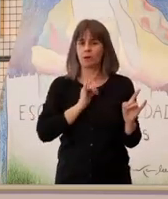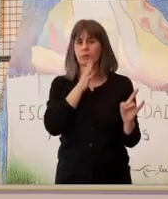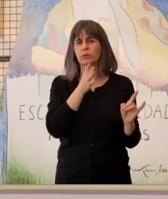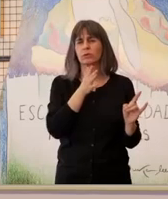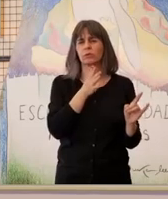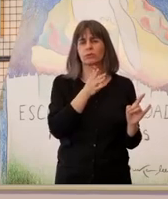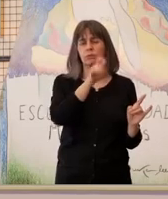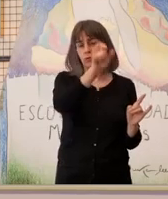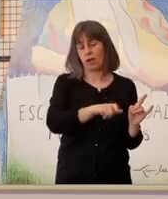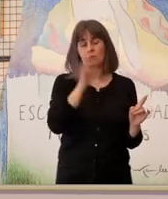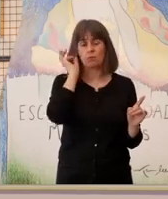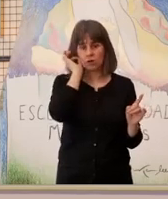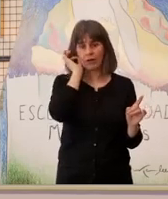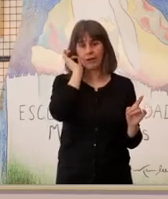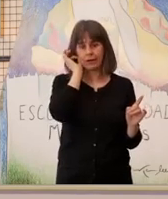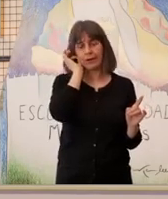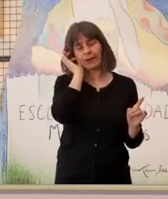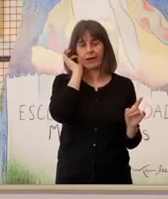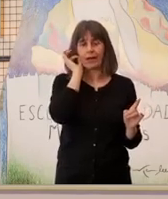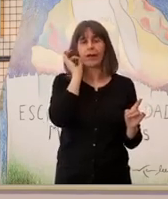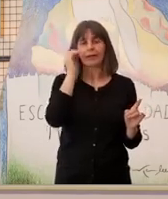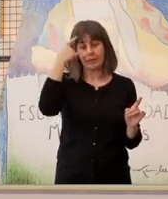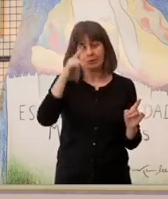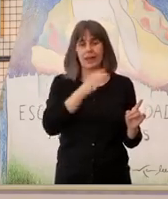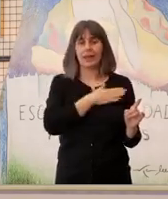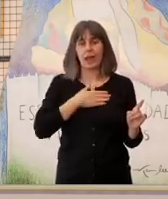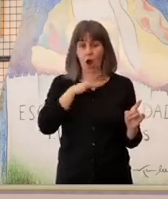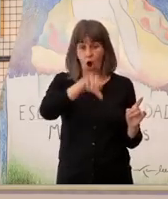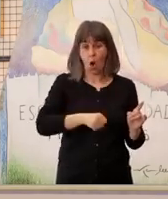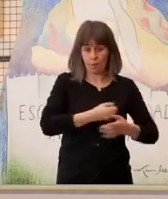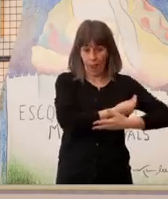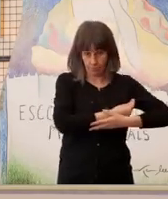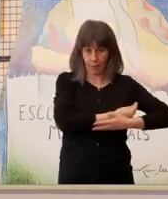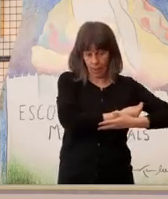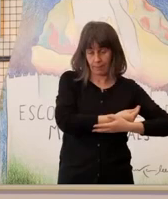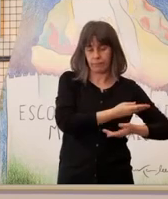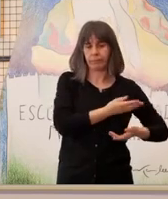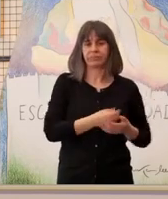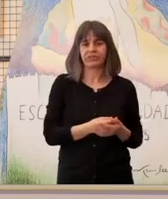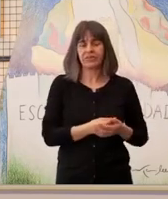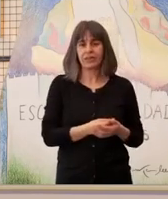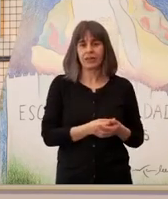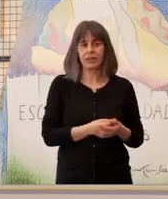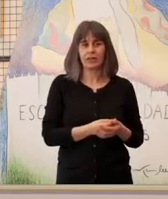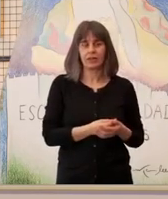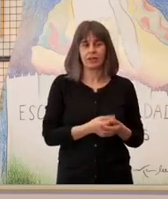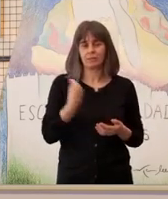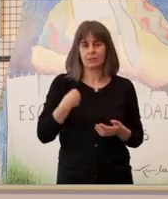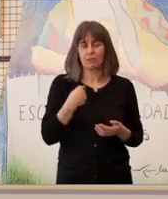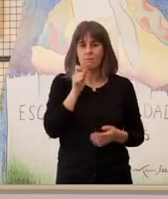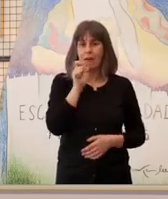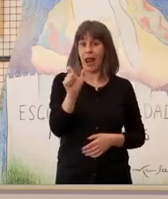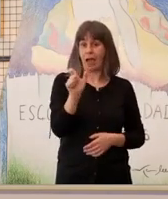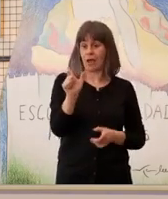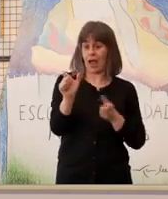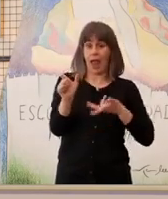se le ha ocurrido comprarse un juguetito o vivo Pues estamos corrompiendo la palabra libertad estamos